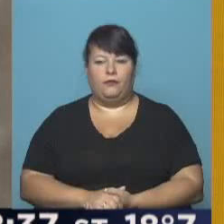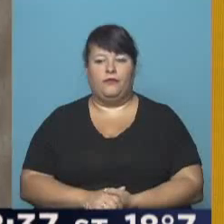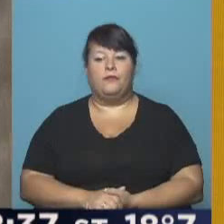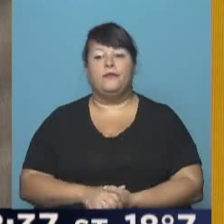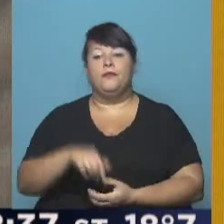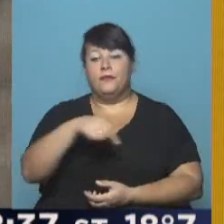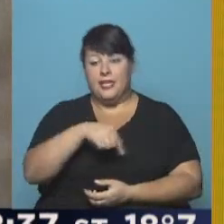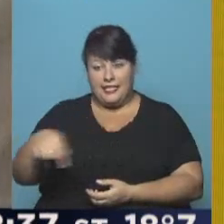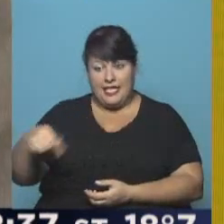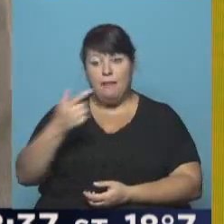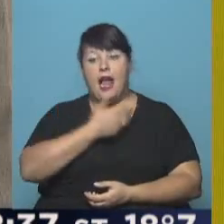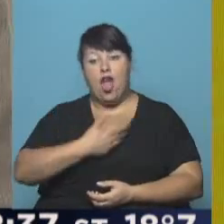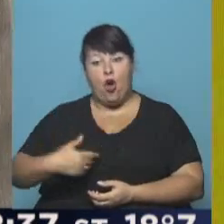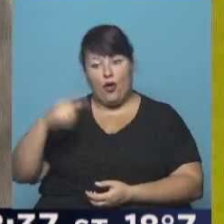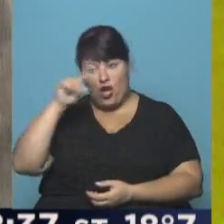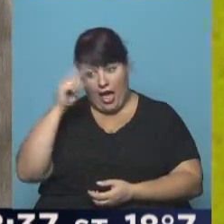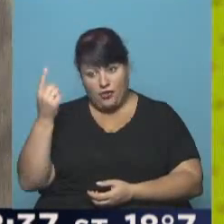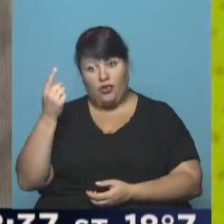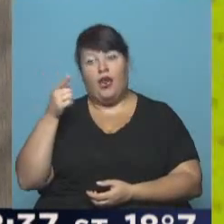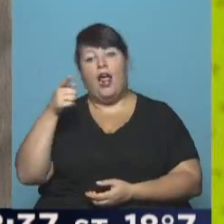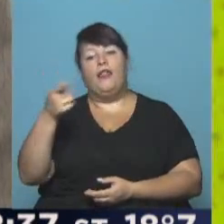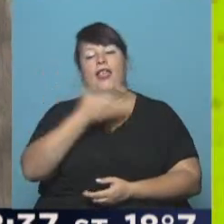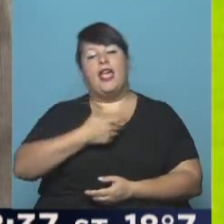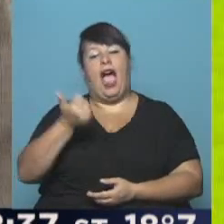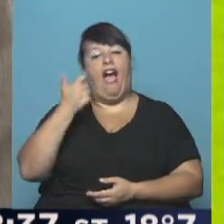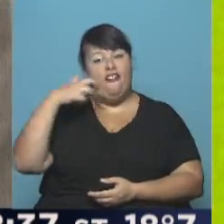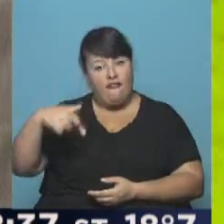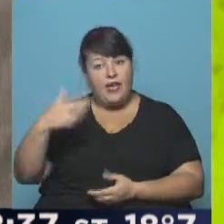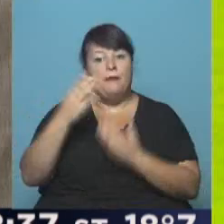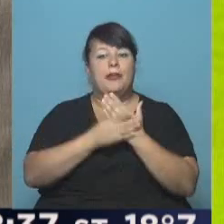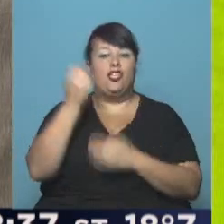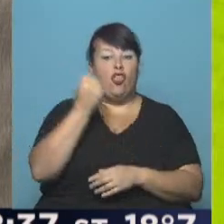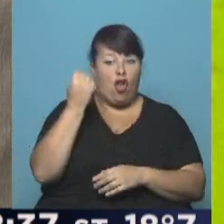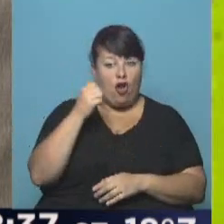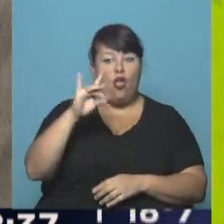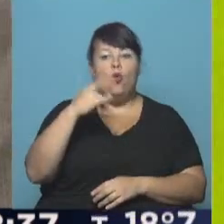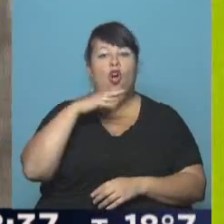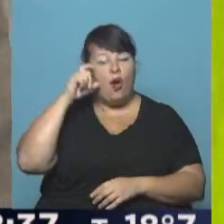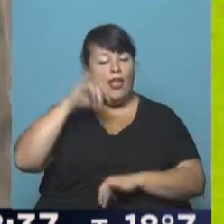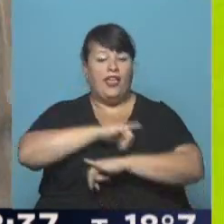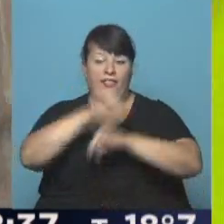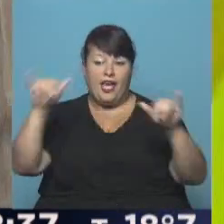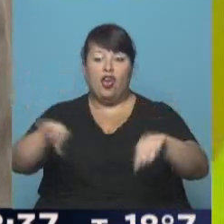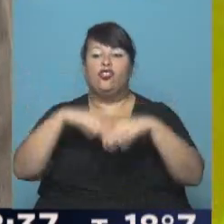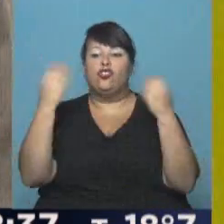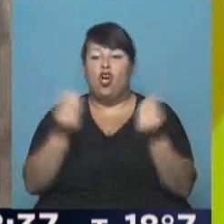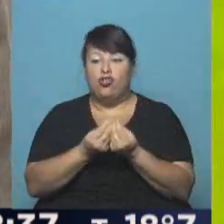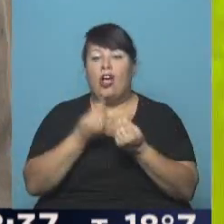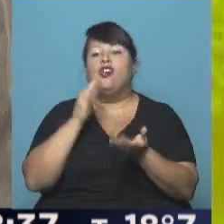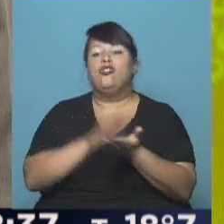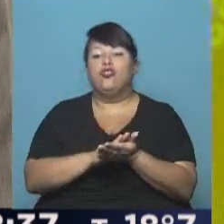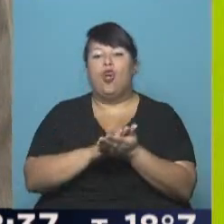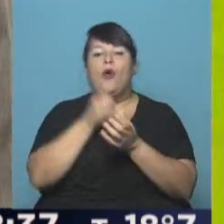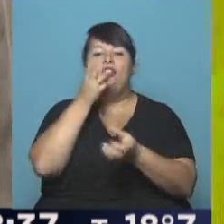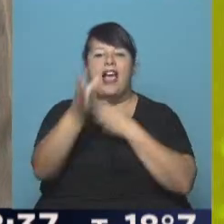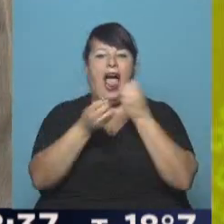esta semana el gobierno nacional por intermedio el titular de la afip y del ministro de economía me dieron a conocer los resultados que tiene que ver con